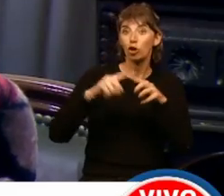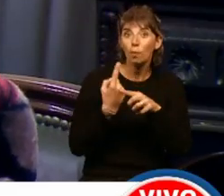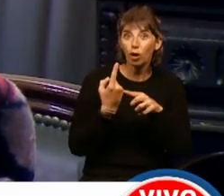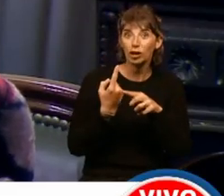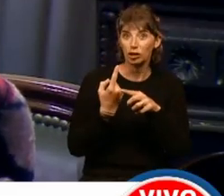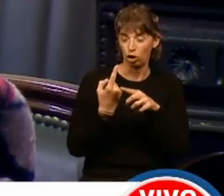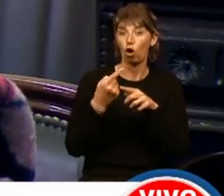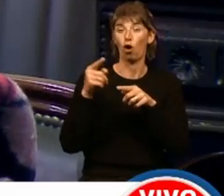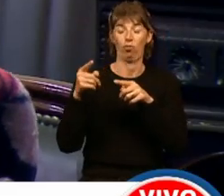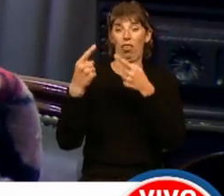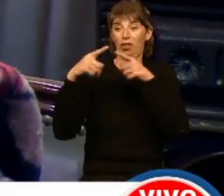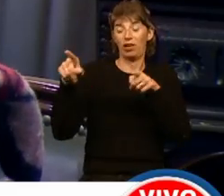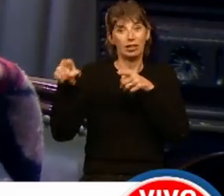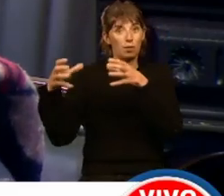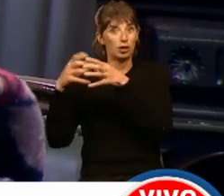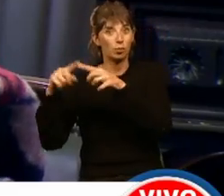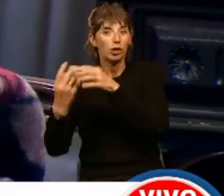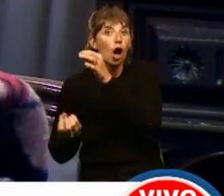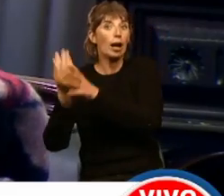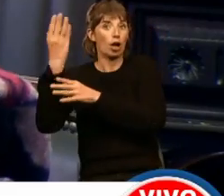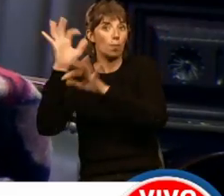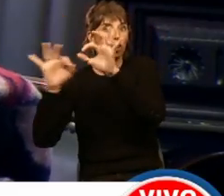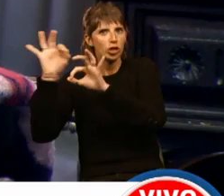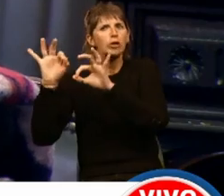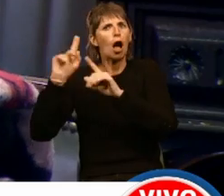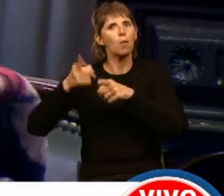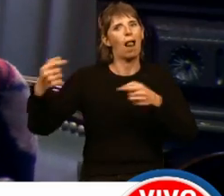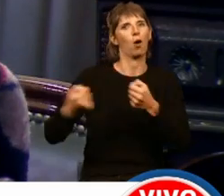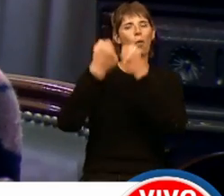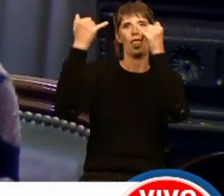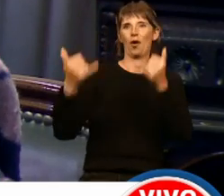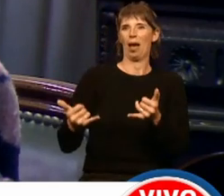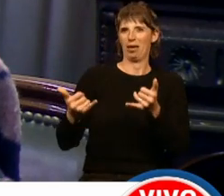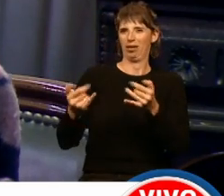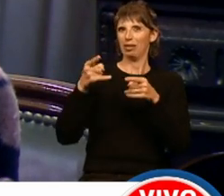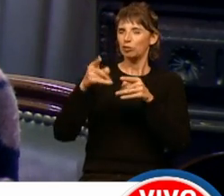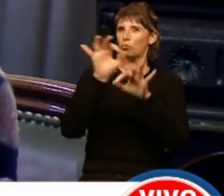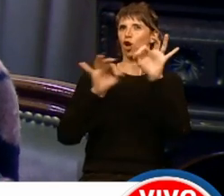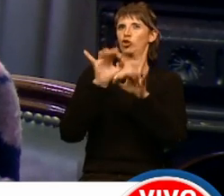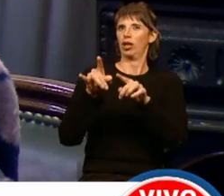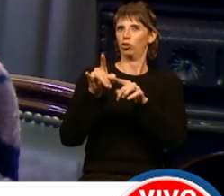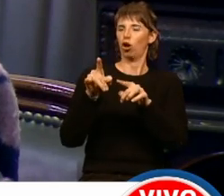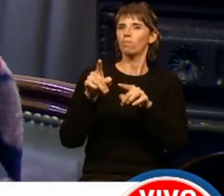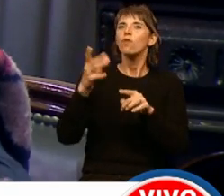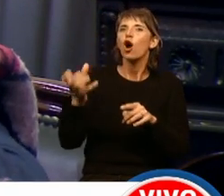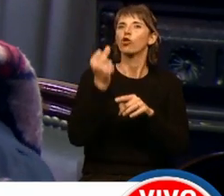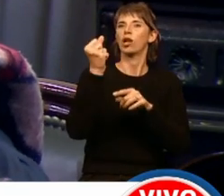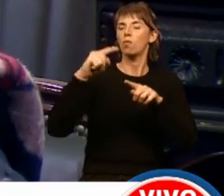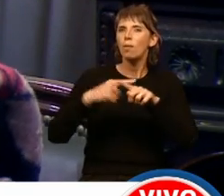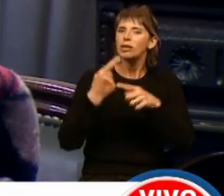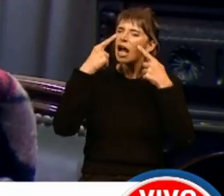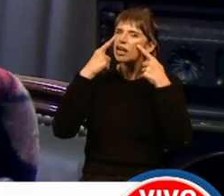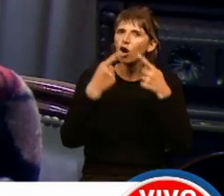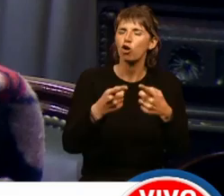proyecto en esta cámara encontramos un punto en común estamos logrando que la política reconozca derechos que son